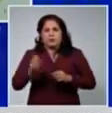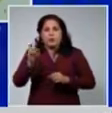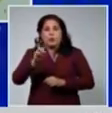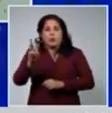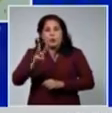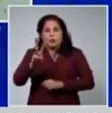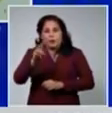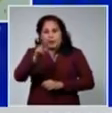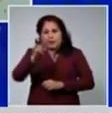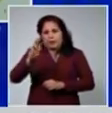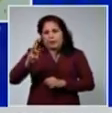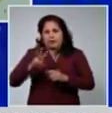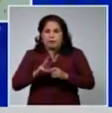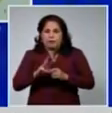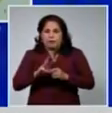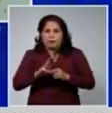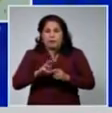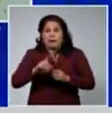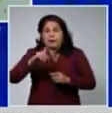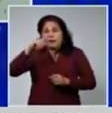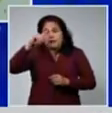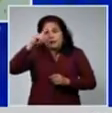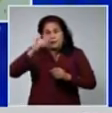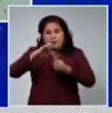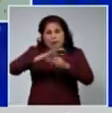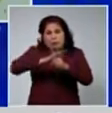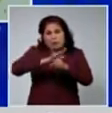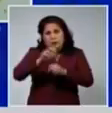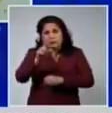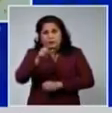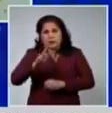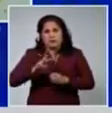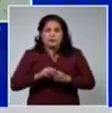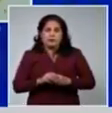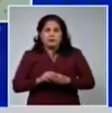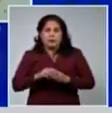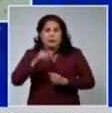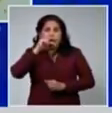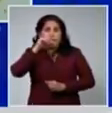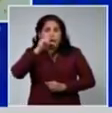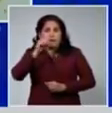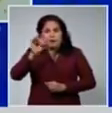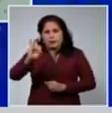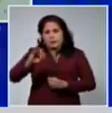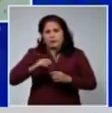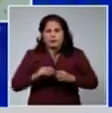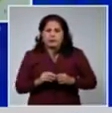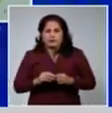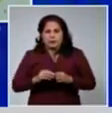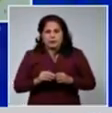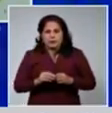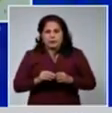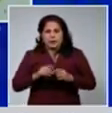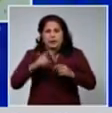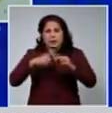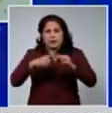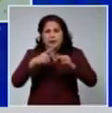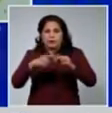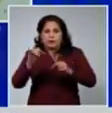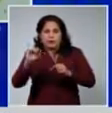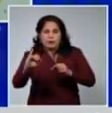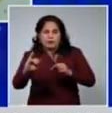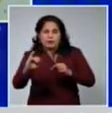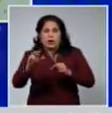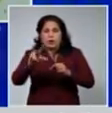en san josé de las lajas 13 empataron 7 militar 6 nueva